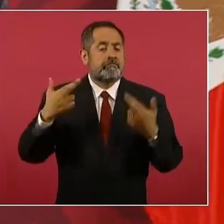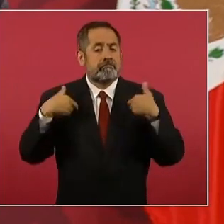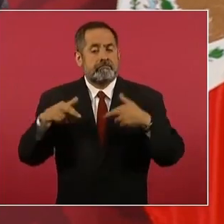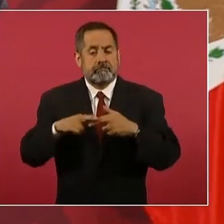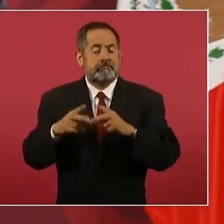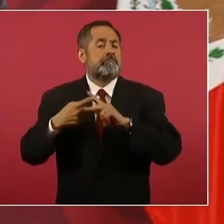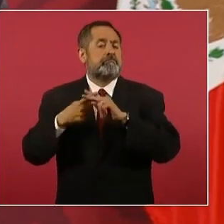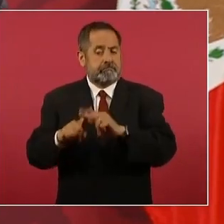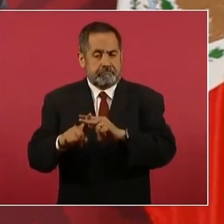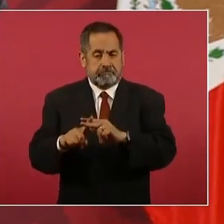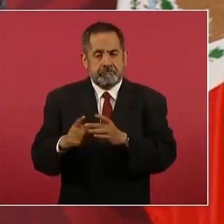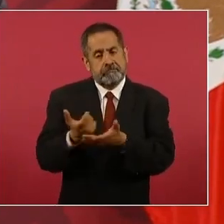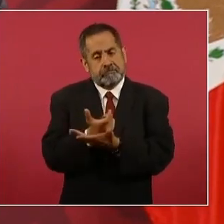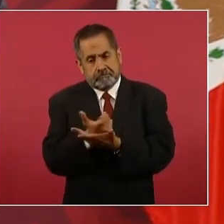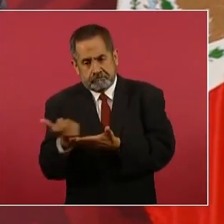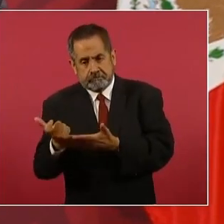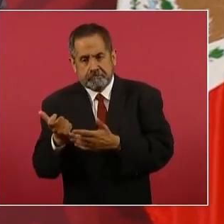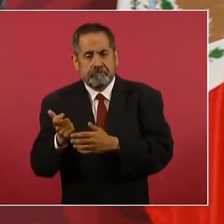Vamos a